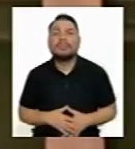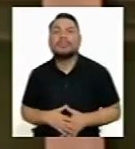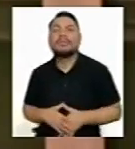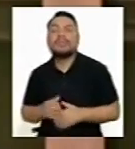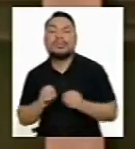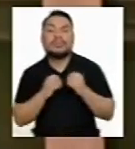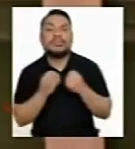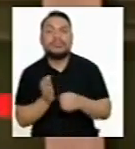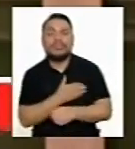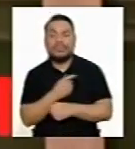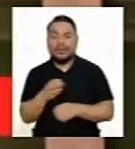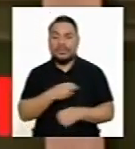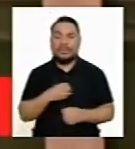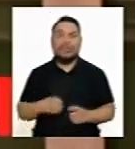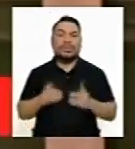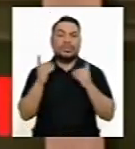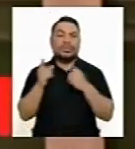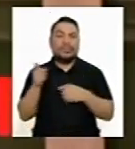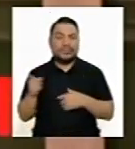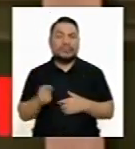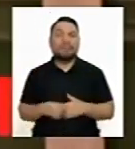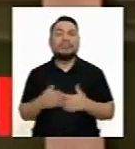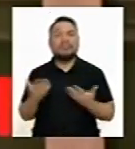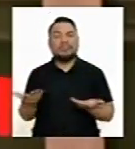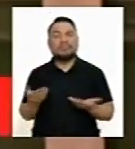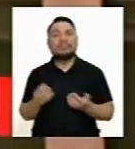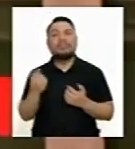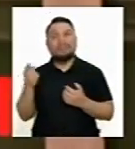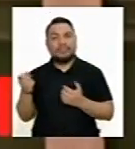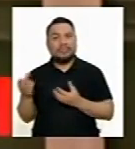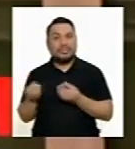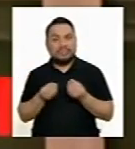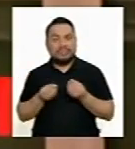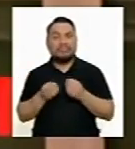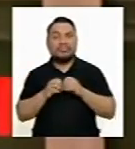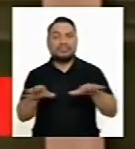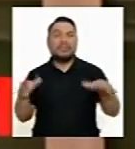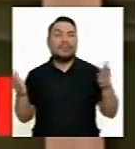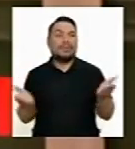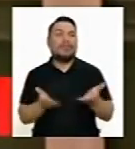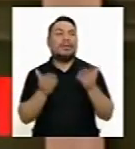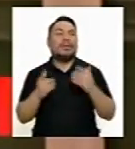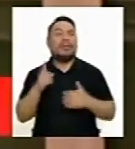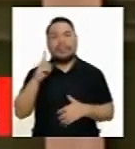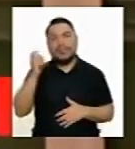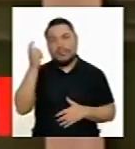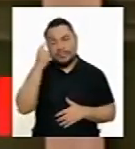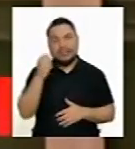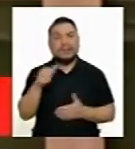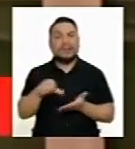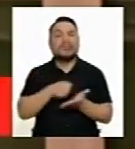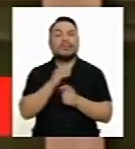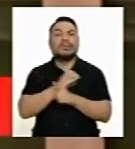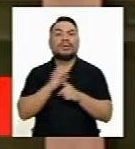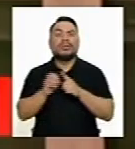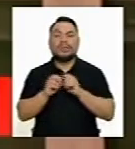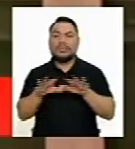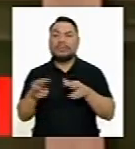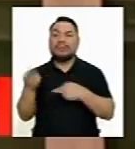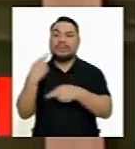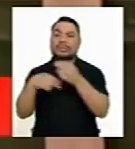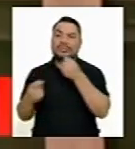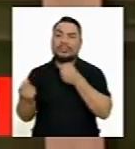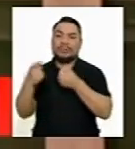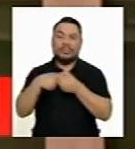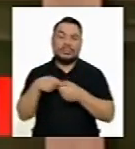propuesta pedagógica del Ministerio de Educación que el INPE ha adoptado, ha hecho suya y la promueve como una política de arte y cultura para la resocialización